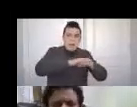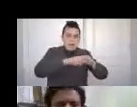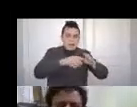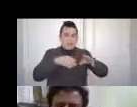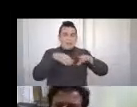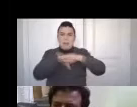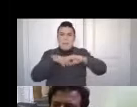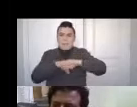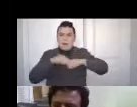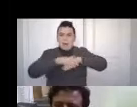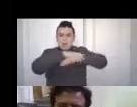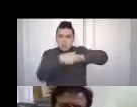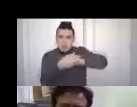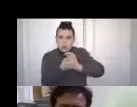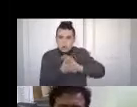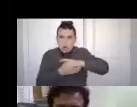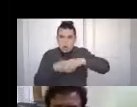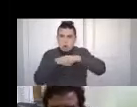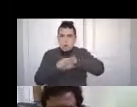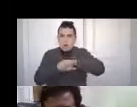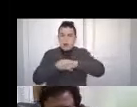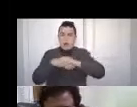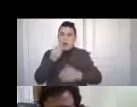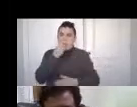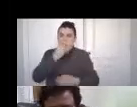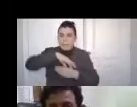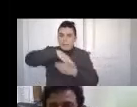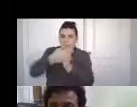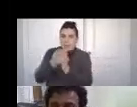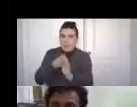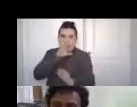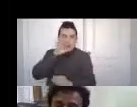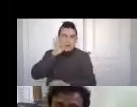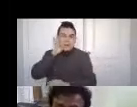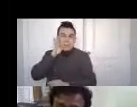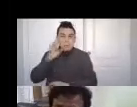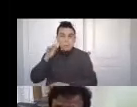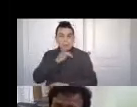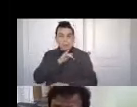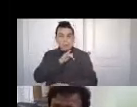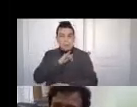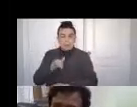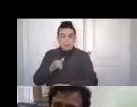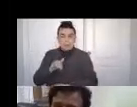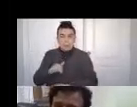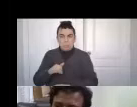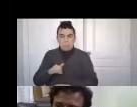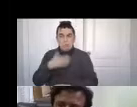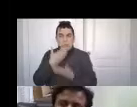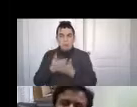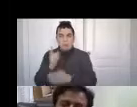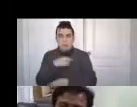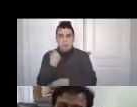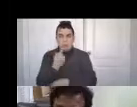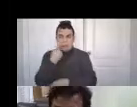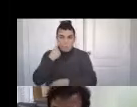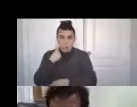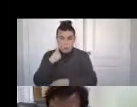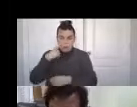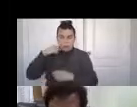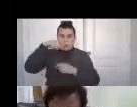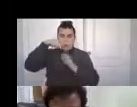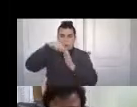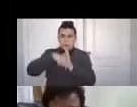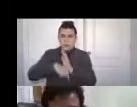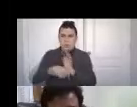zapatos, la comida que íbamos al supermercado, etc. Pero a medida que íbamos conociendo más del virus, íbamos pasando